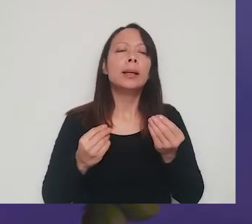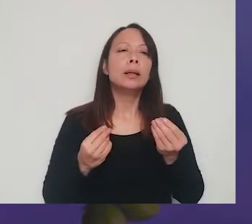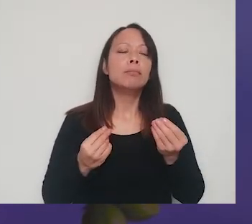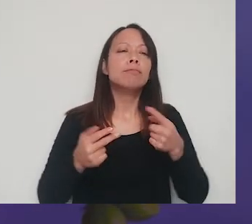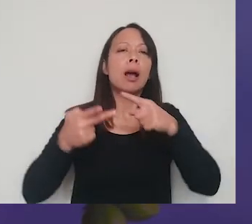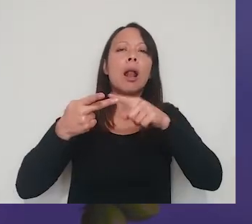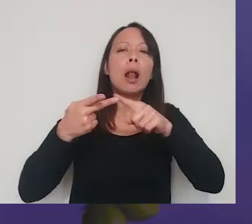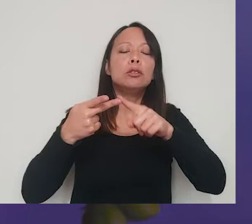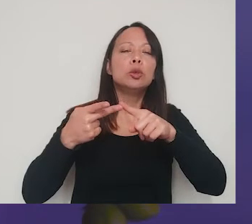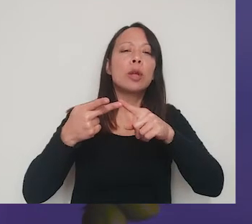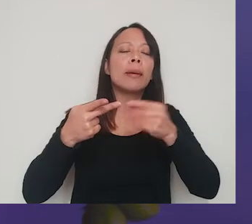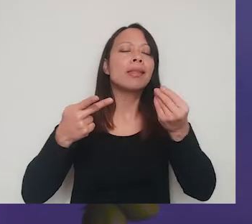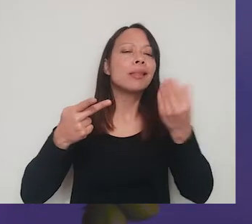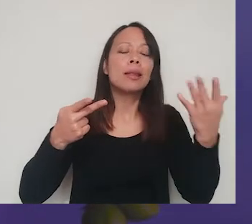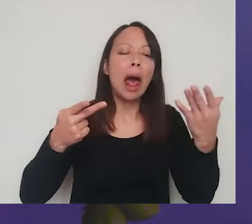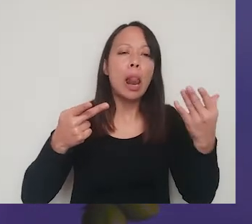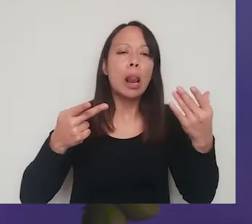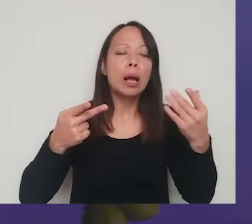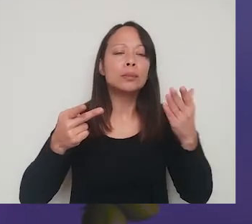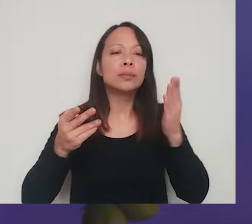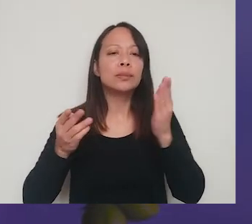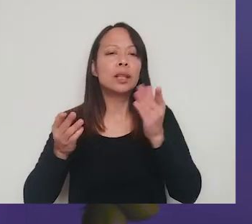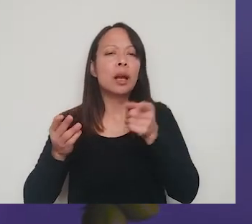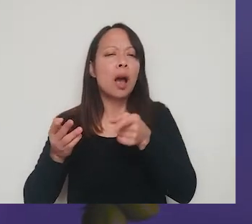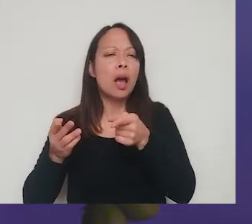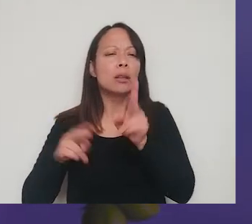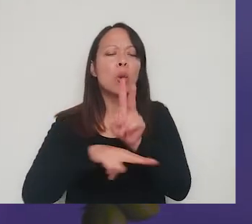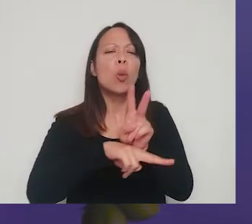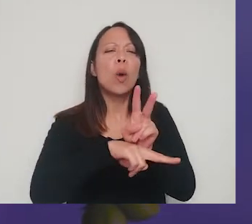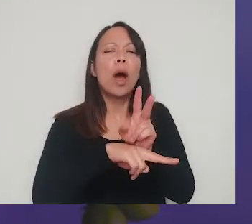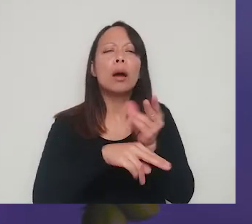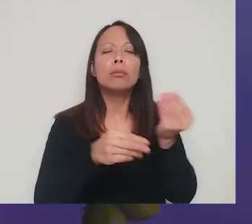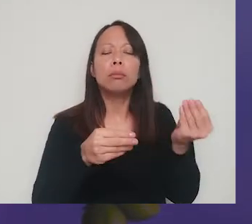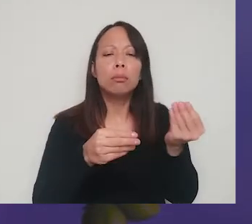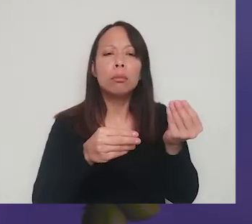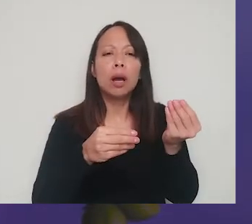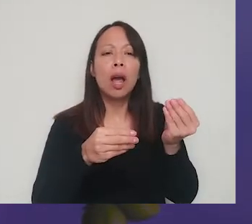con la segunda parte de esta cuestión